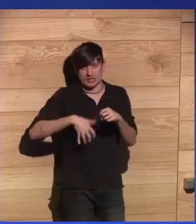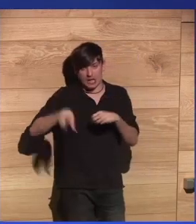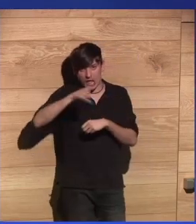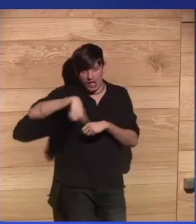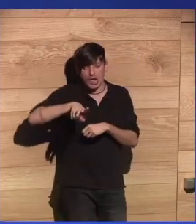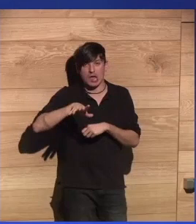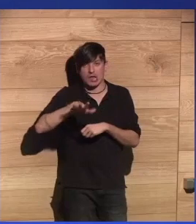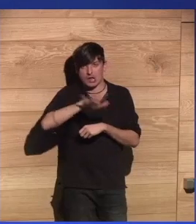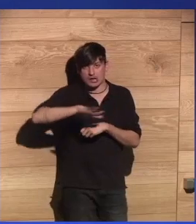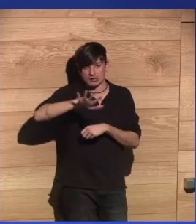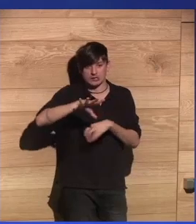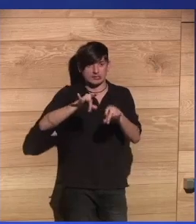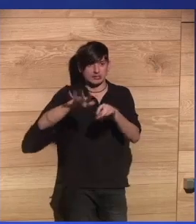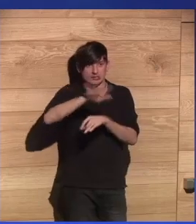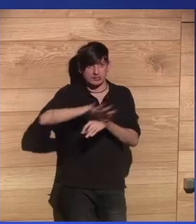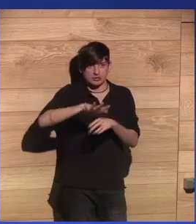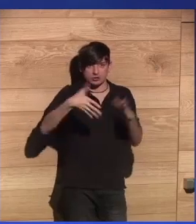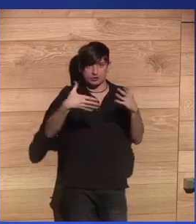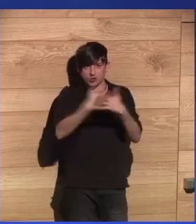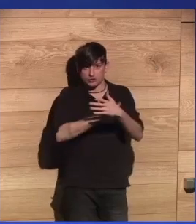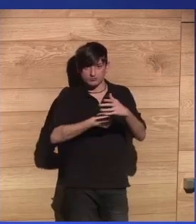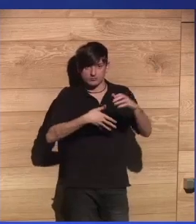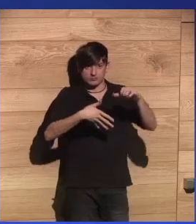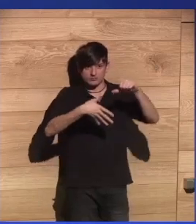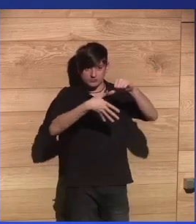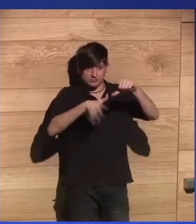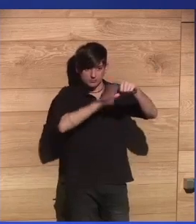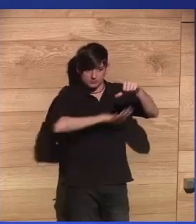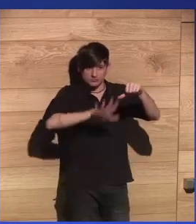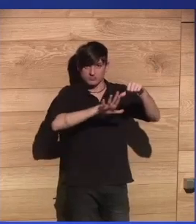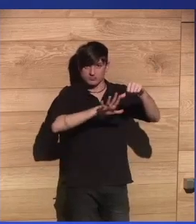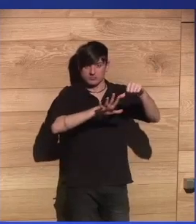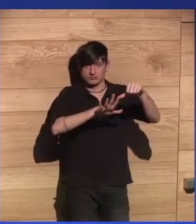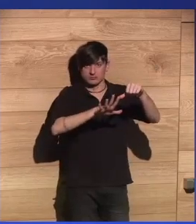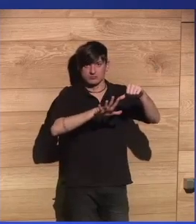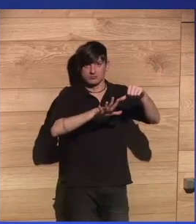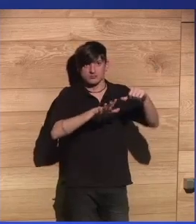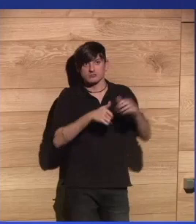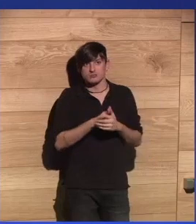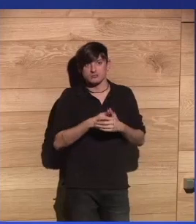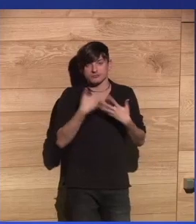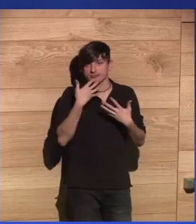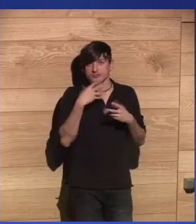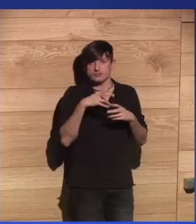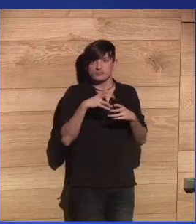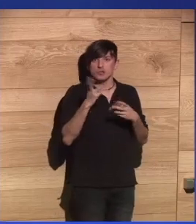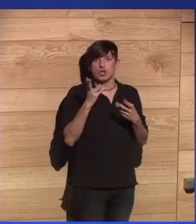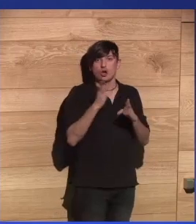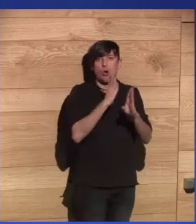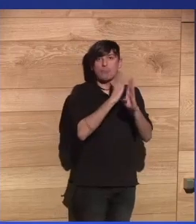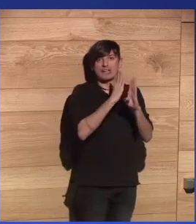región. Cuando digo nuestra región es todo Iberoamérica, porque en realidad esto, es decir, el compás